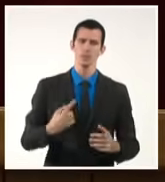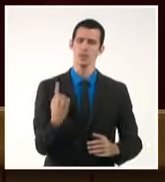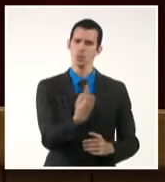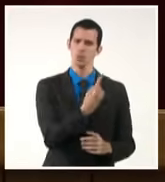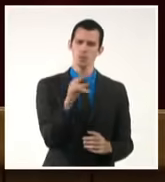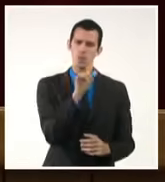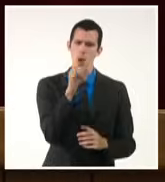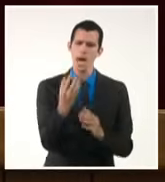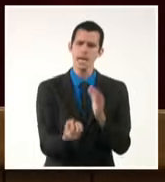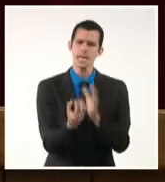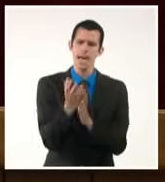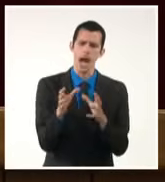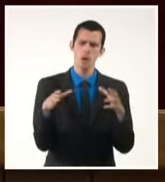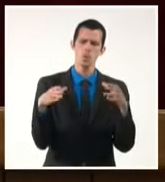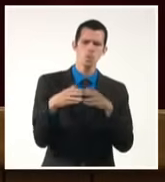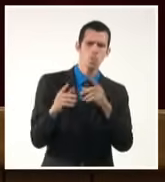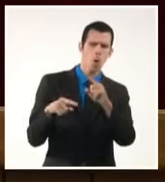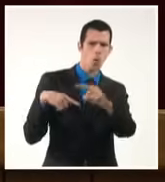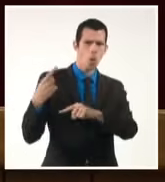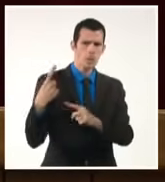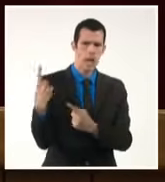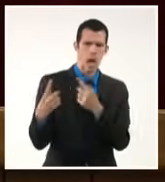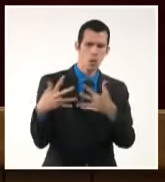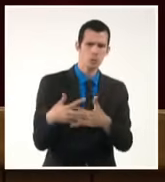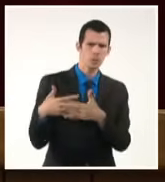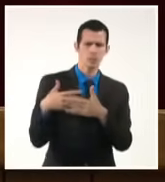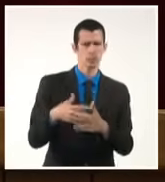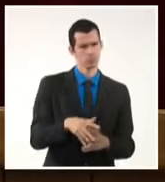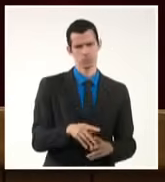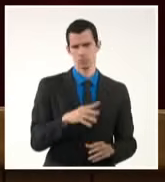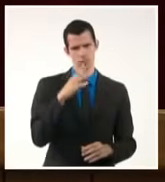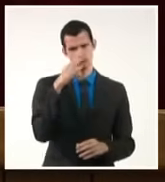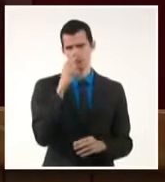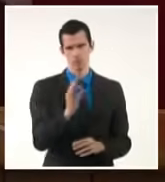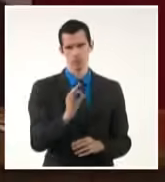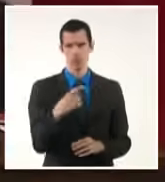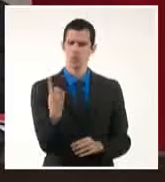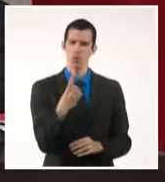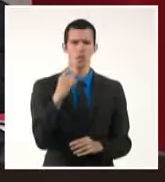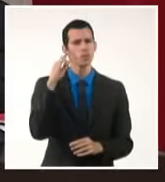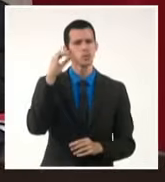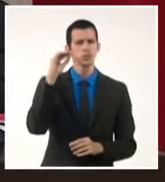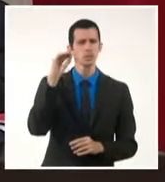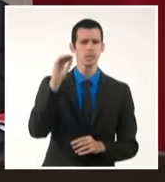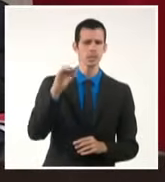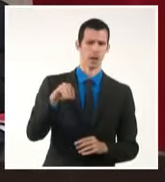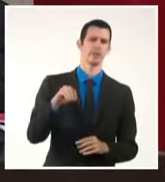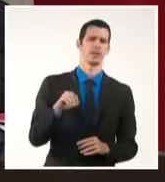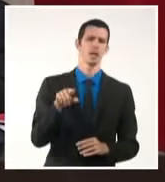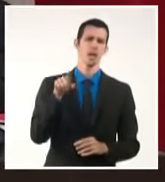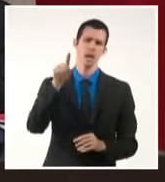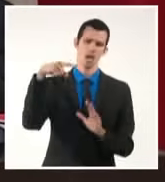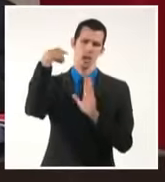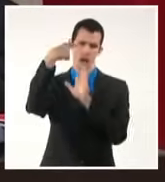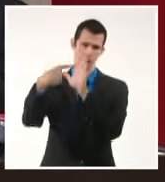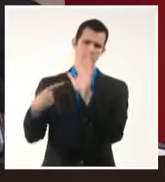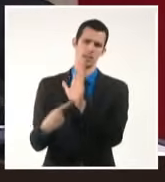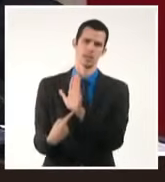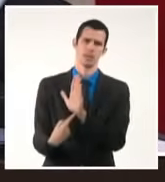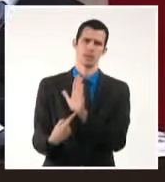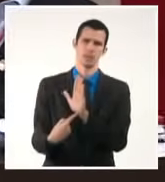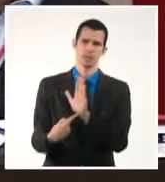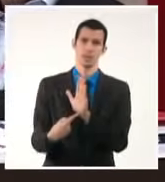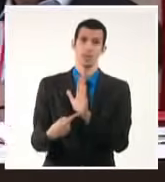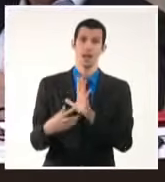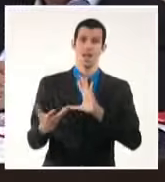imperio incapaz de aceptar la soberanía de su pequeño vecino. Si alguien tuviera dudas, basta